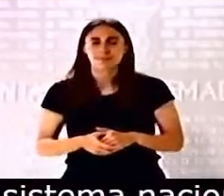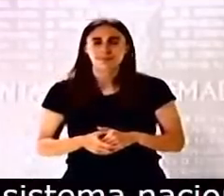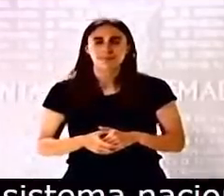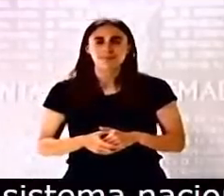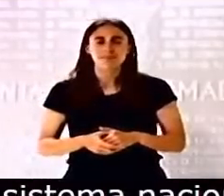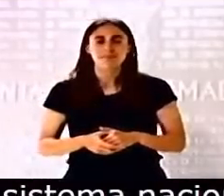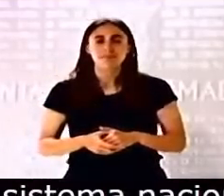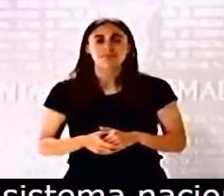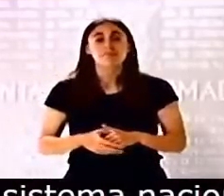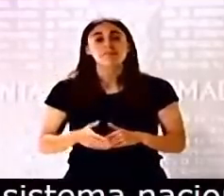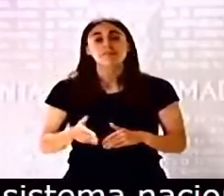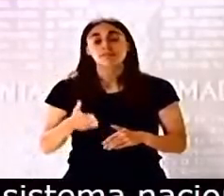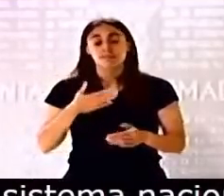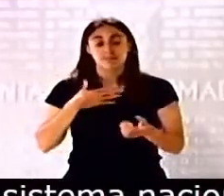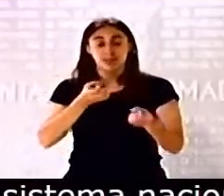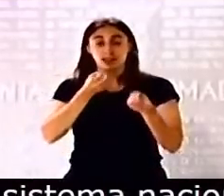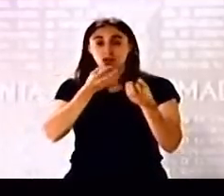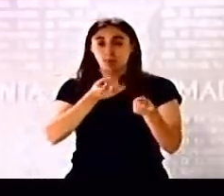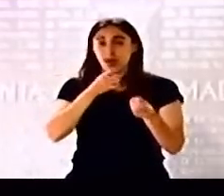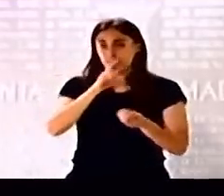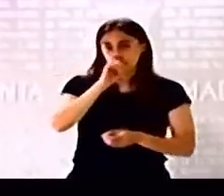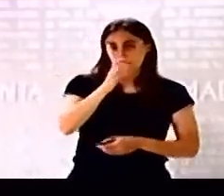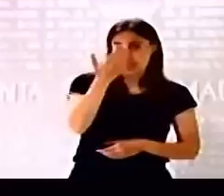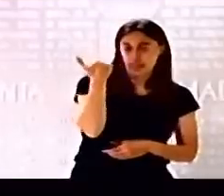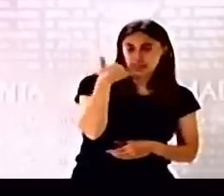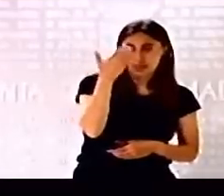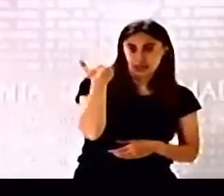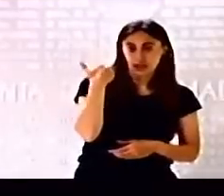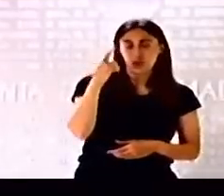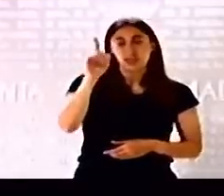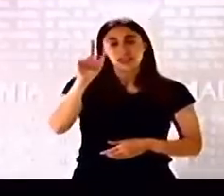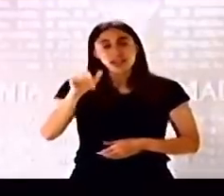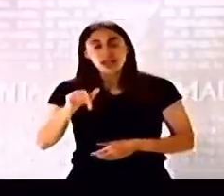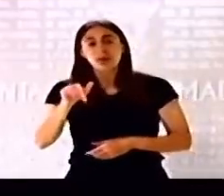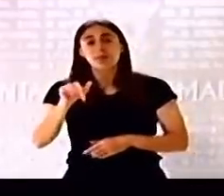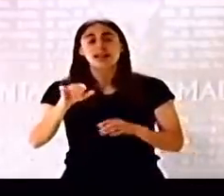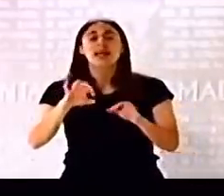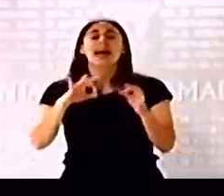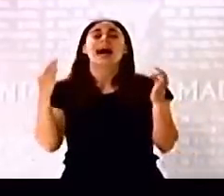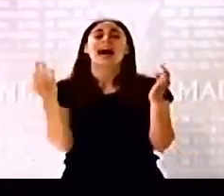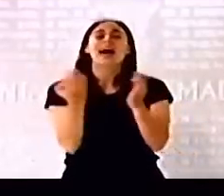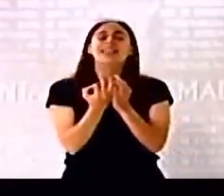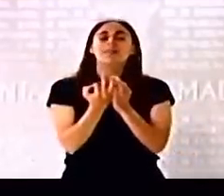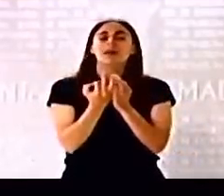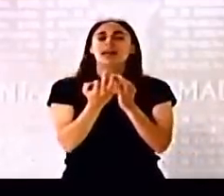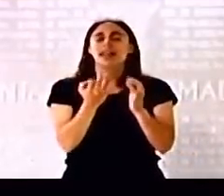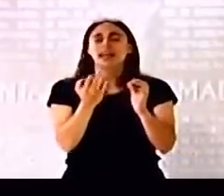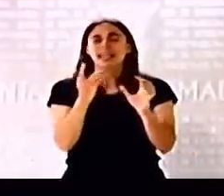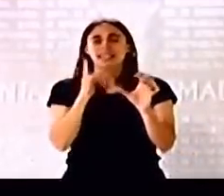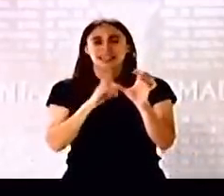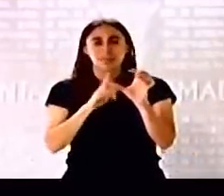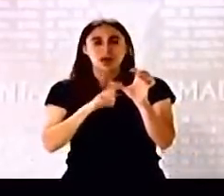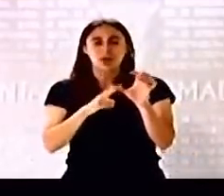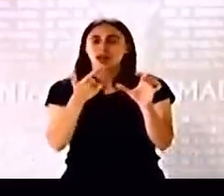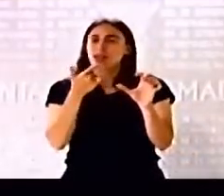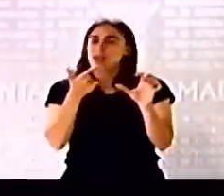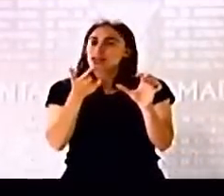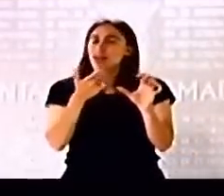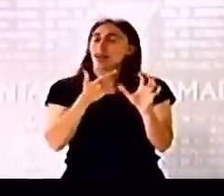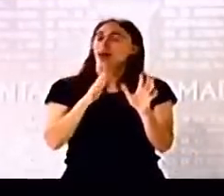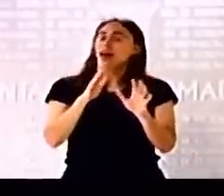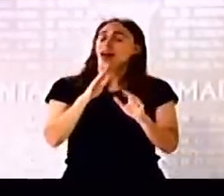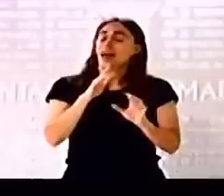En mis comparecencias anteriores, también ante el Pleno de la Asamblea de Extremadura, le dije que Extremadura estaba en una situación